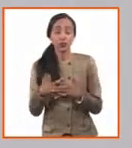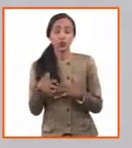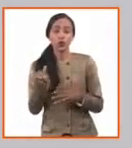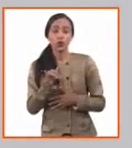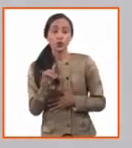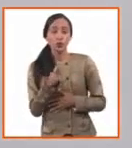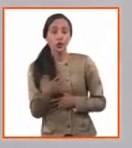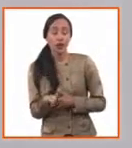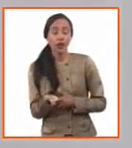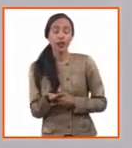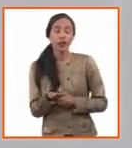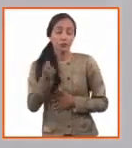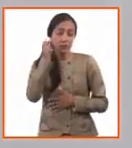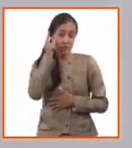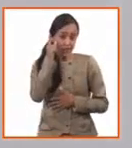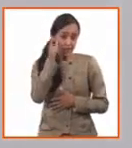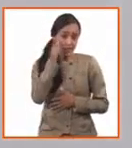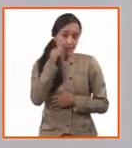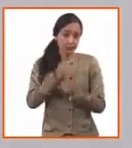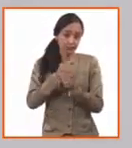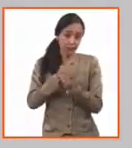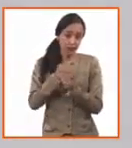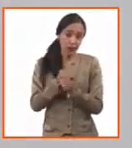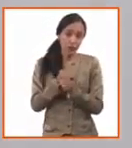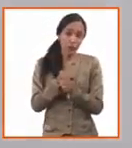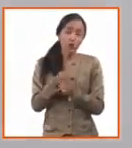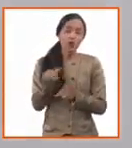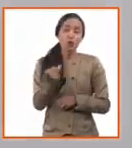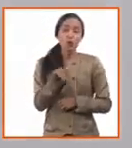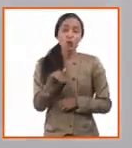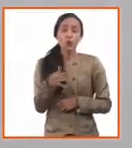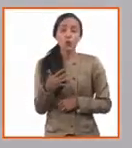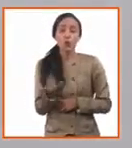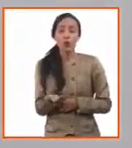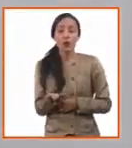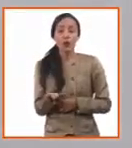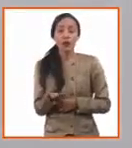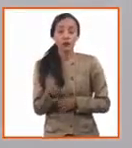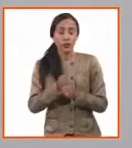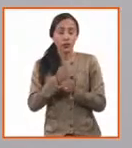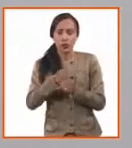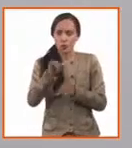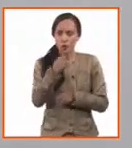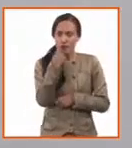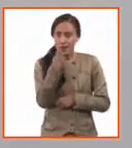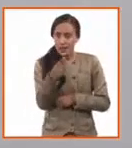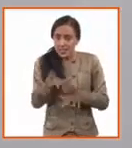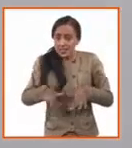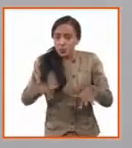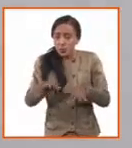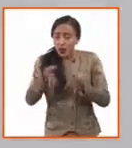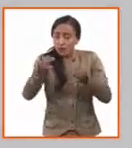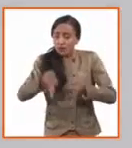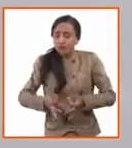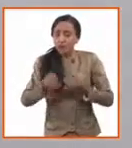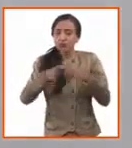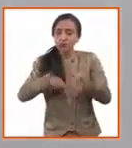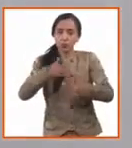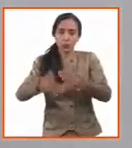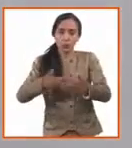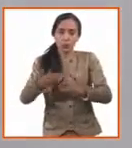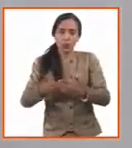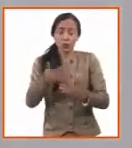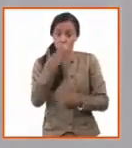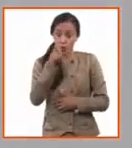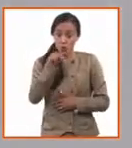propia práctica y con un ejercicio permanente de enfrentarse a la realidad a la solución muy bueno que luis